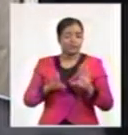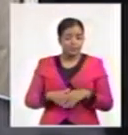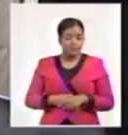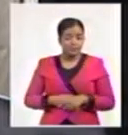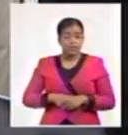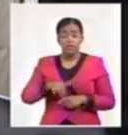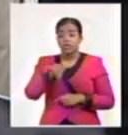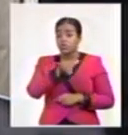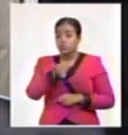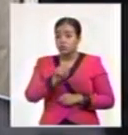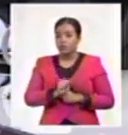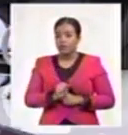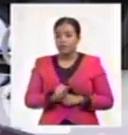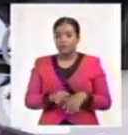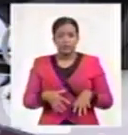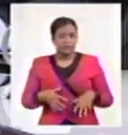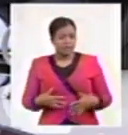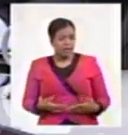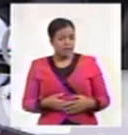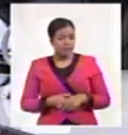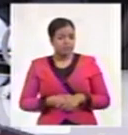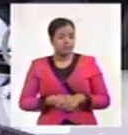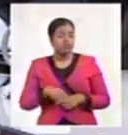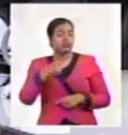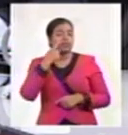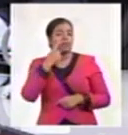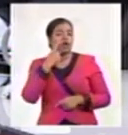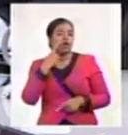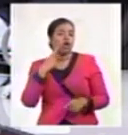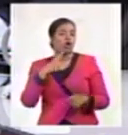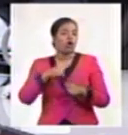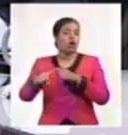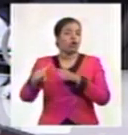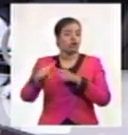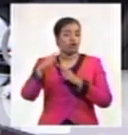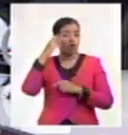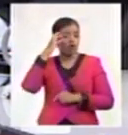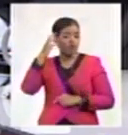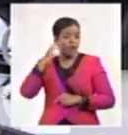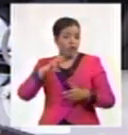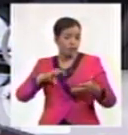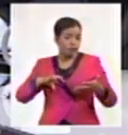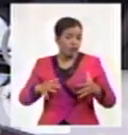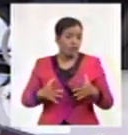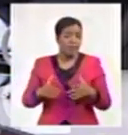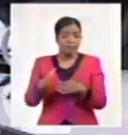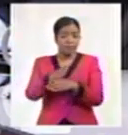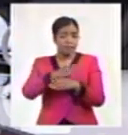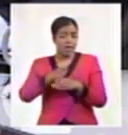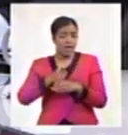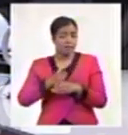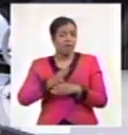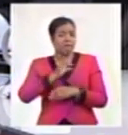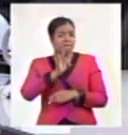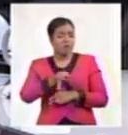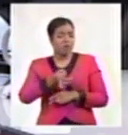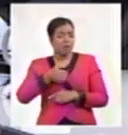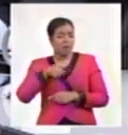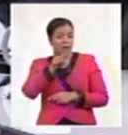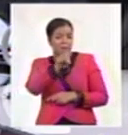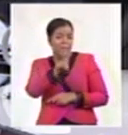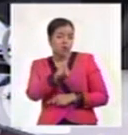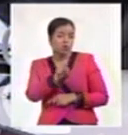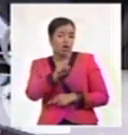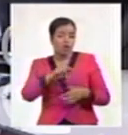de que ha habido el surgimiento de gobiernos progresistas. En ese sentido, me gustaría saber qué perspectivas se abren, ¿no?,